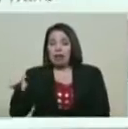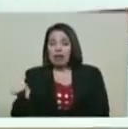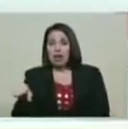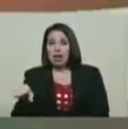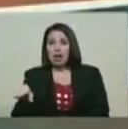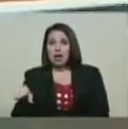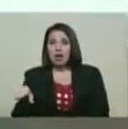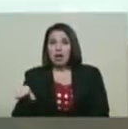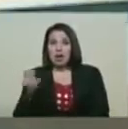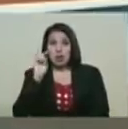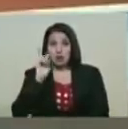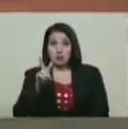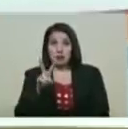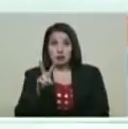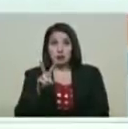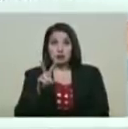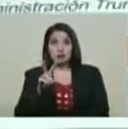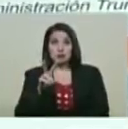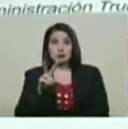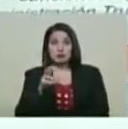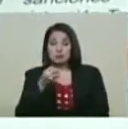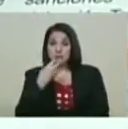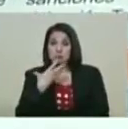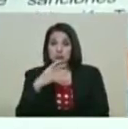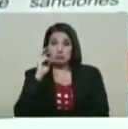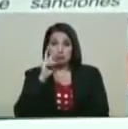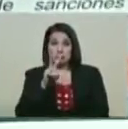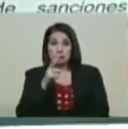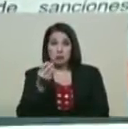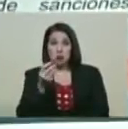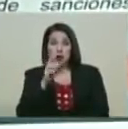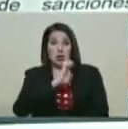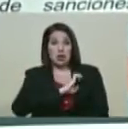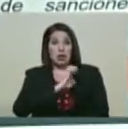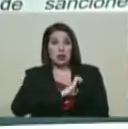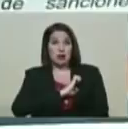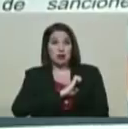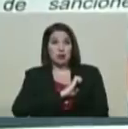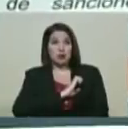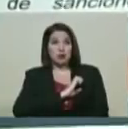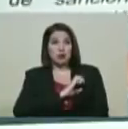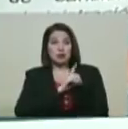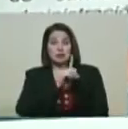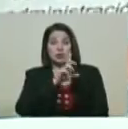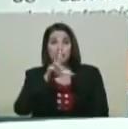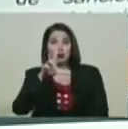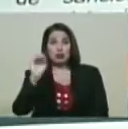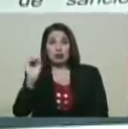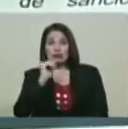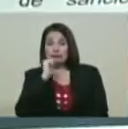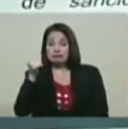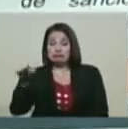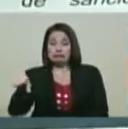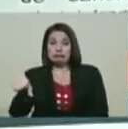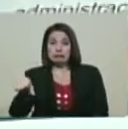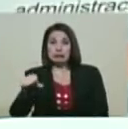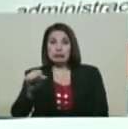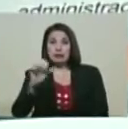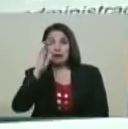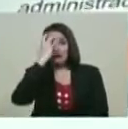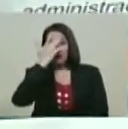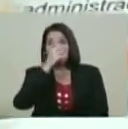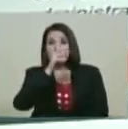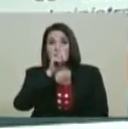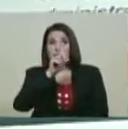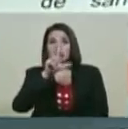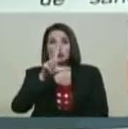Aquí tienen ustedes, miren, pueden verlo. Ciento en enero, 130 noticias negativas, febrero